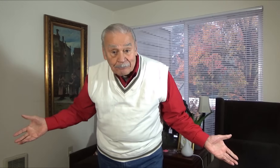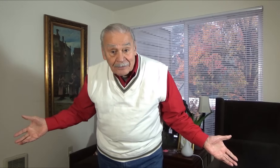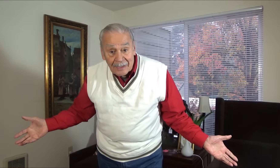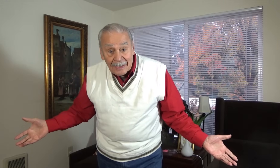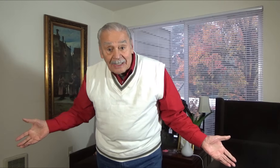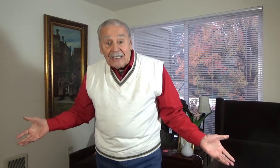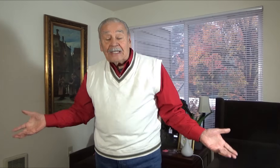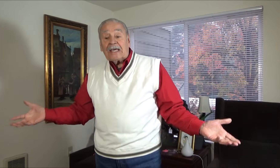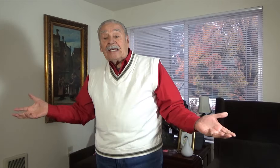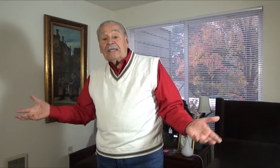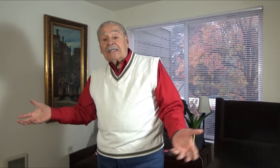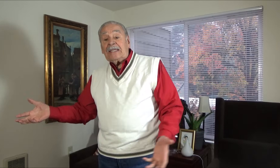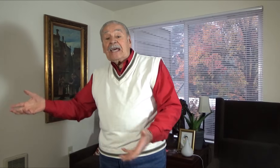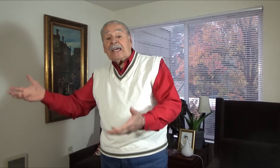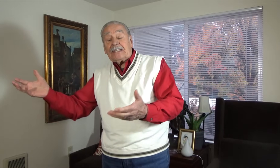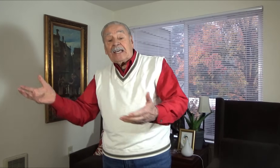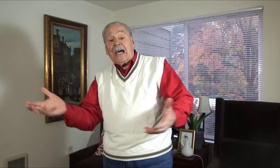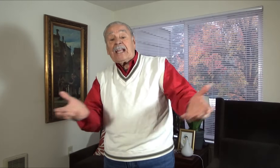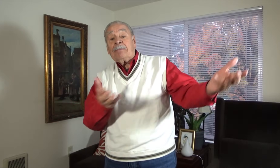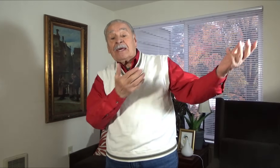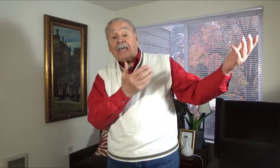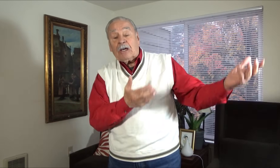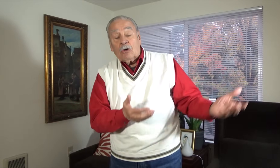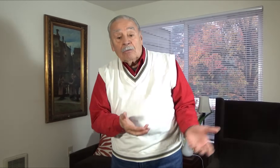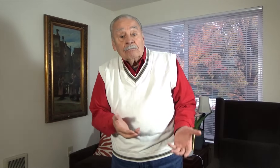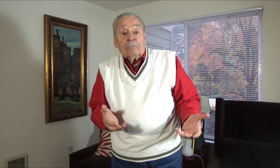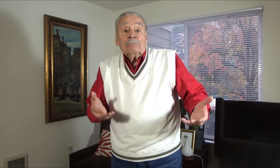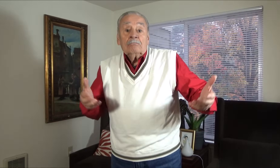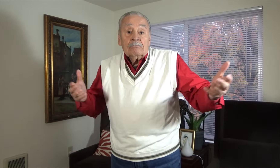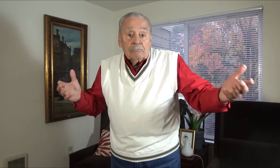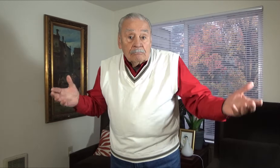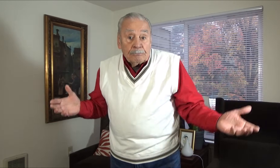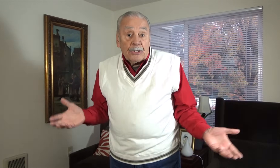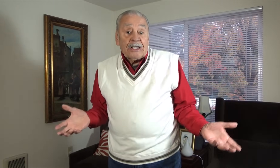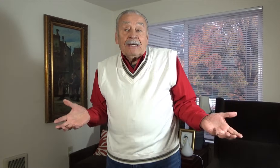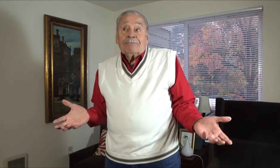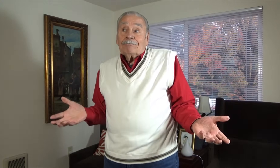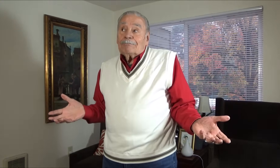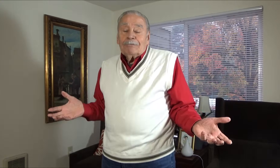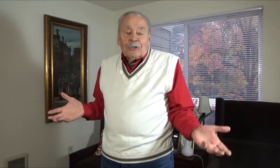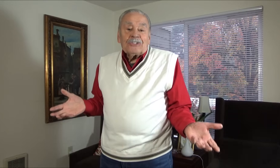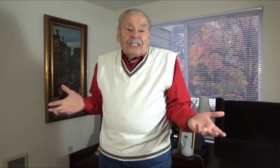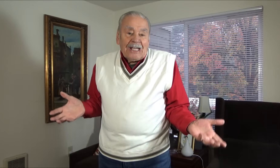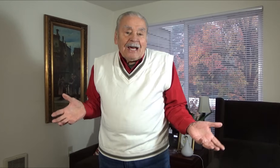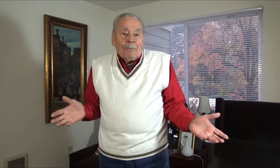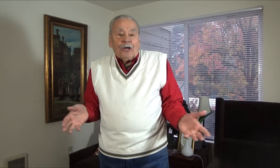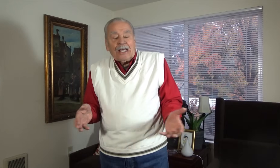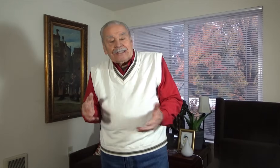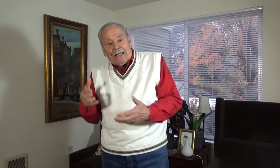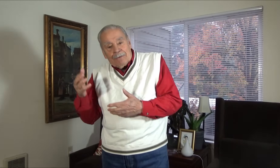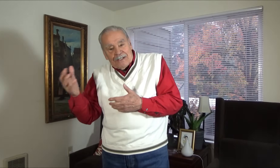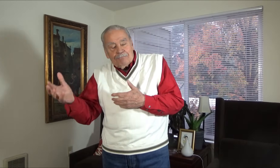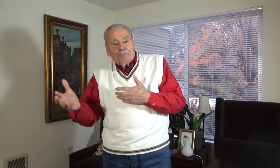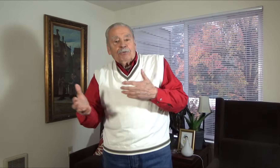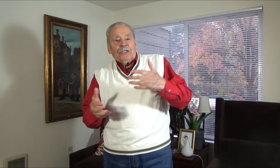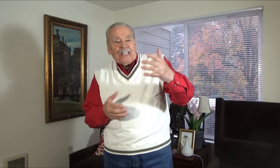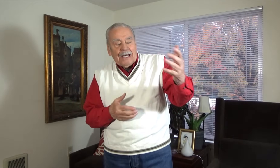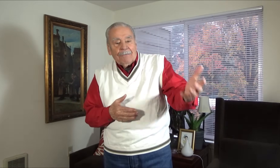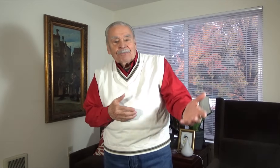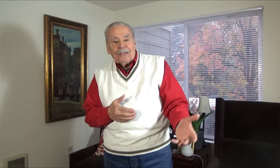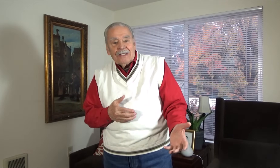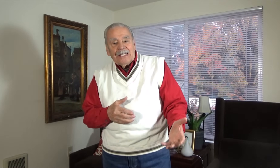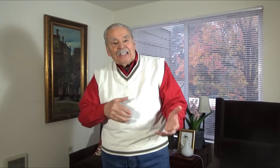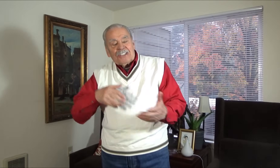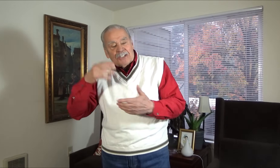Massa y de que tenía que llegar a México porque considerábamos que tal vez